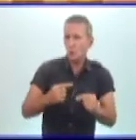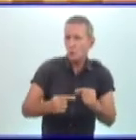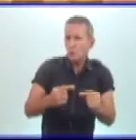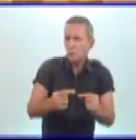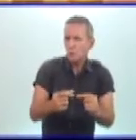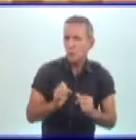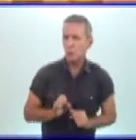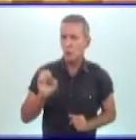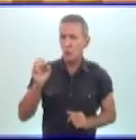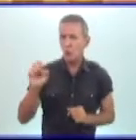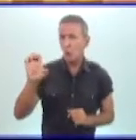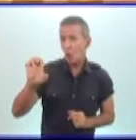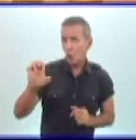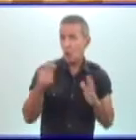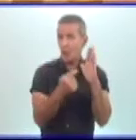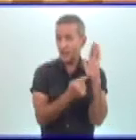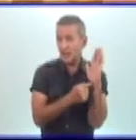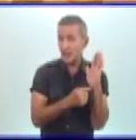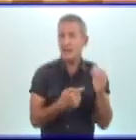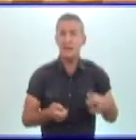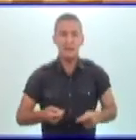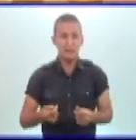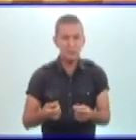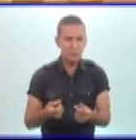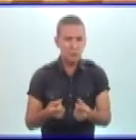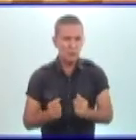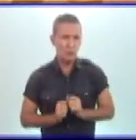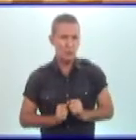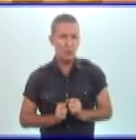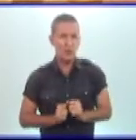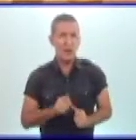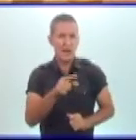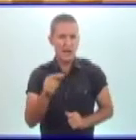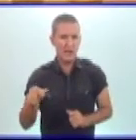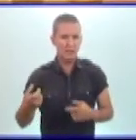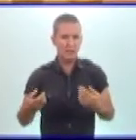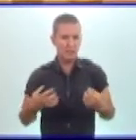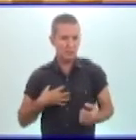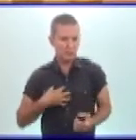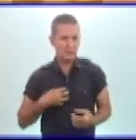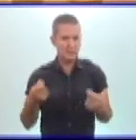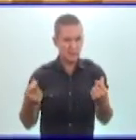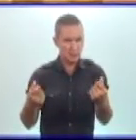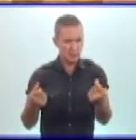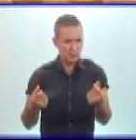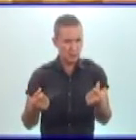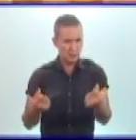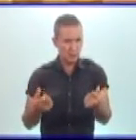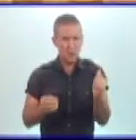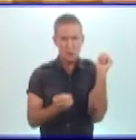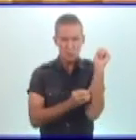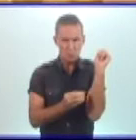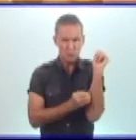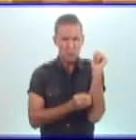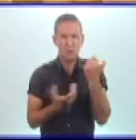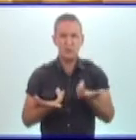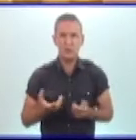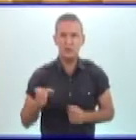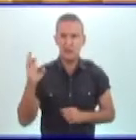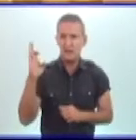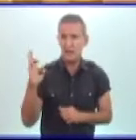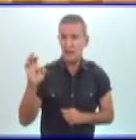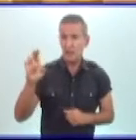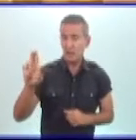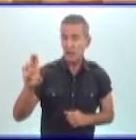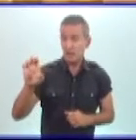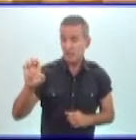elemento económico a los señores feudales que tenían el gran poder del feudalismo. También tienen en pantalla que se